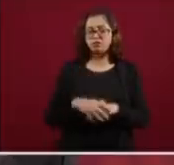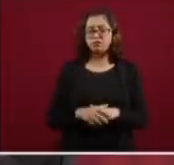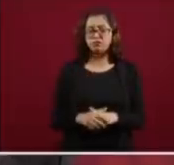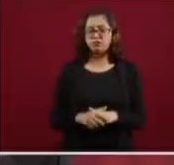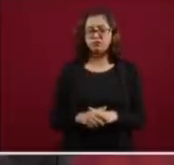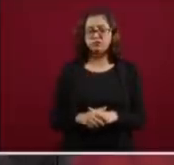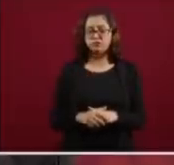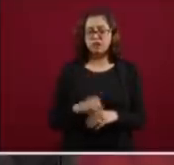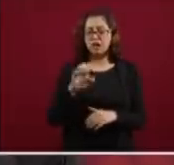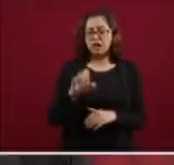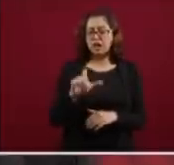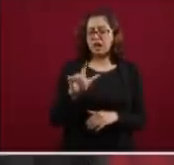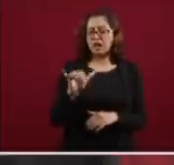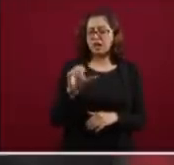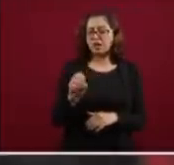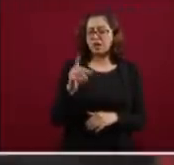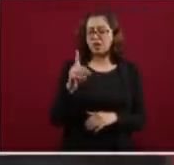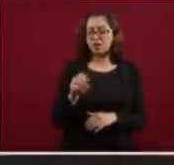heliodoro